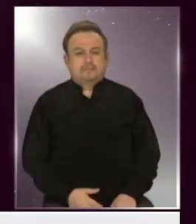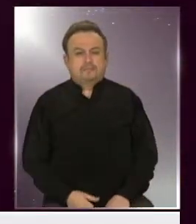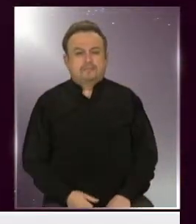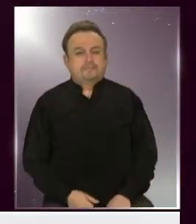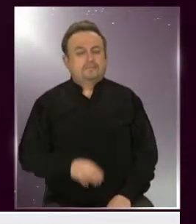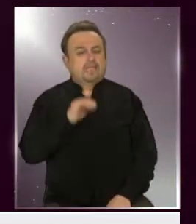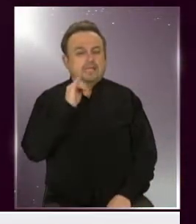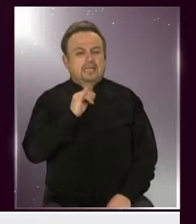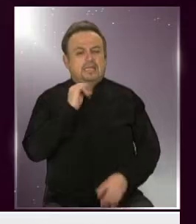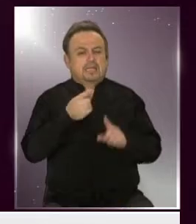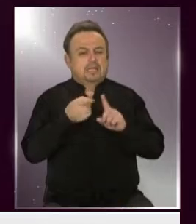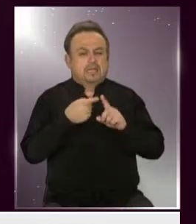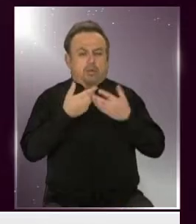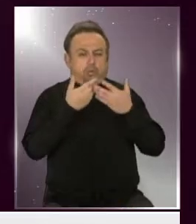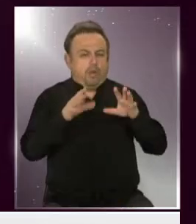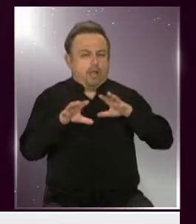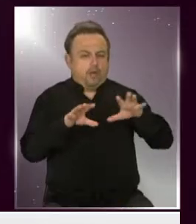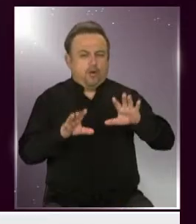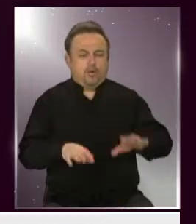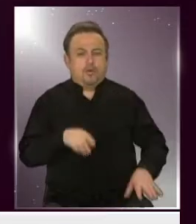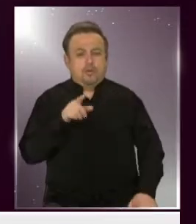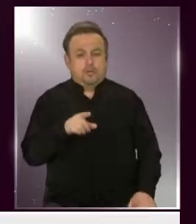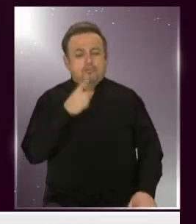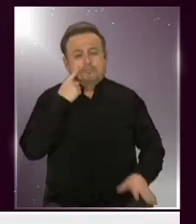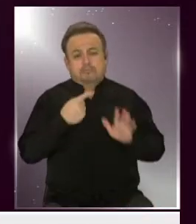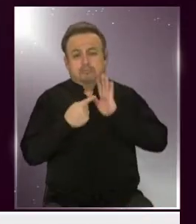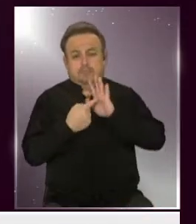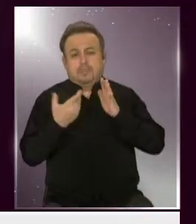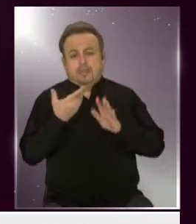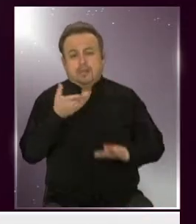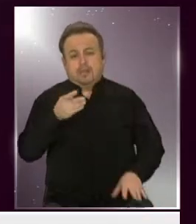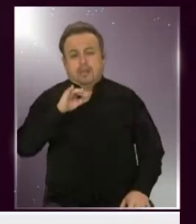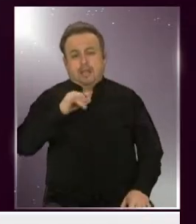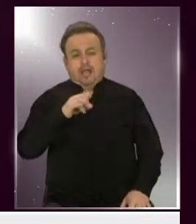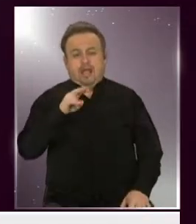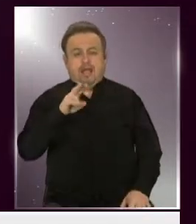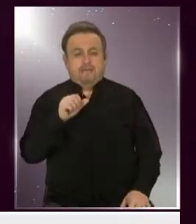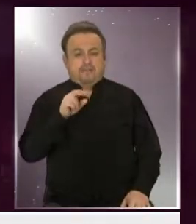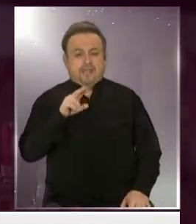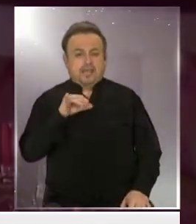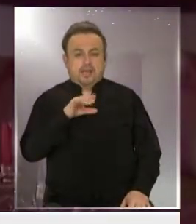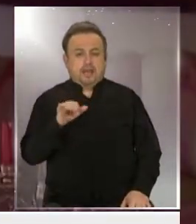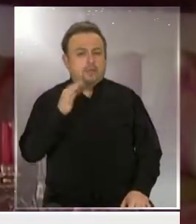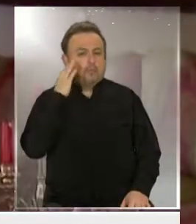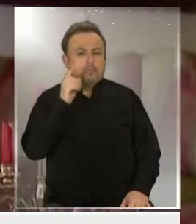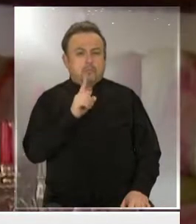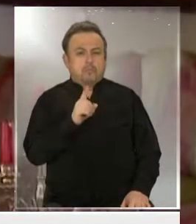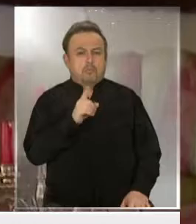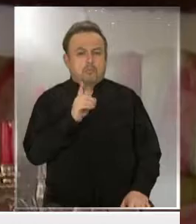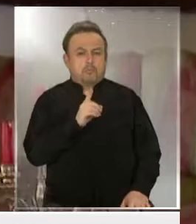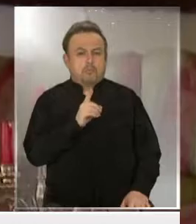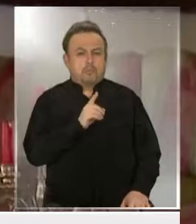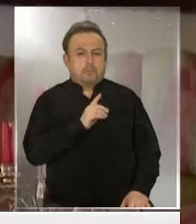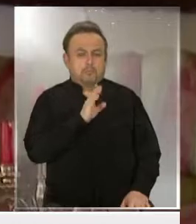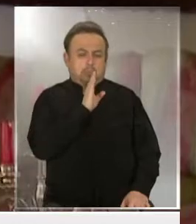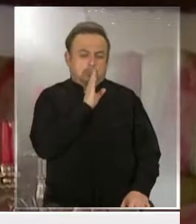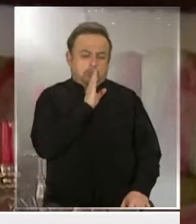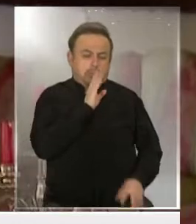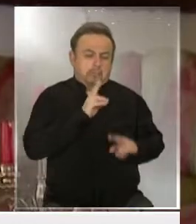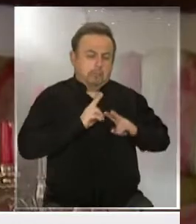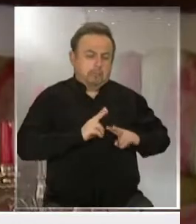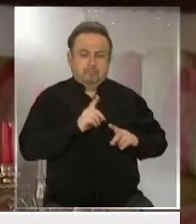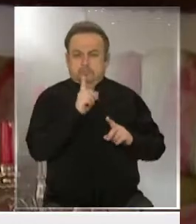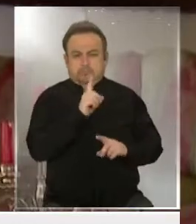que participaba en todas las cosas. Reflejan lo que era Javiera, una mujer que no era indolente, no era